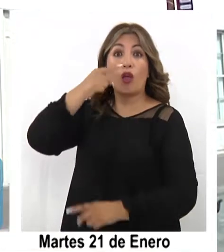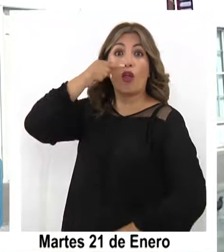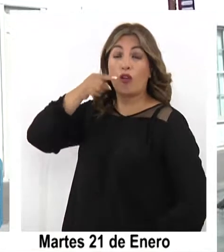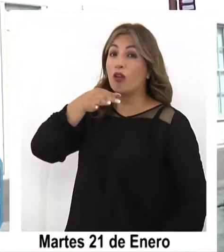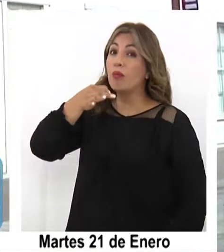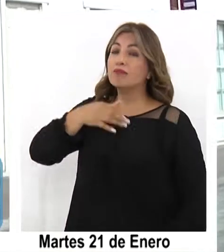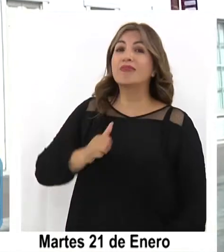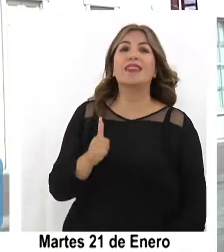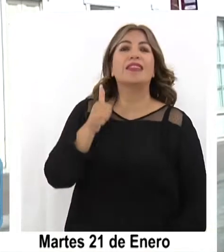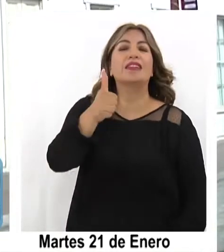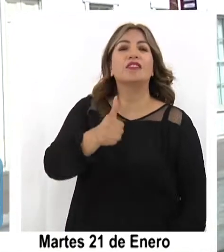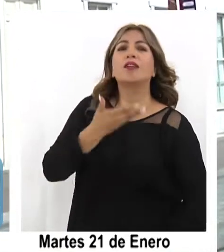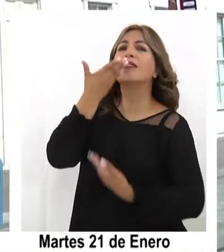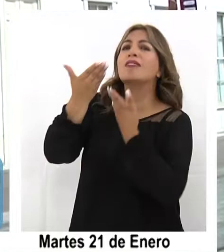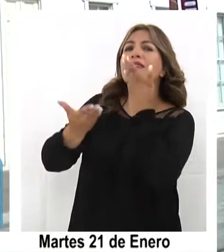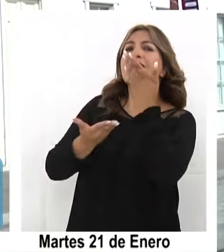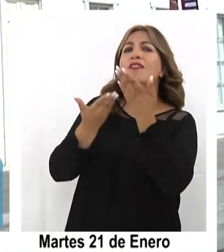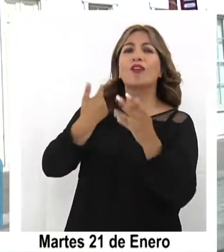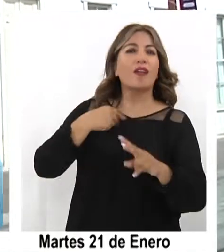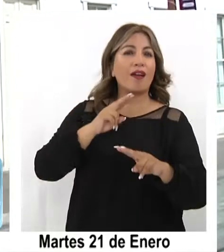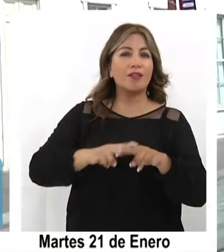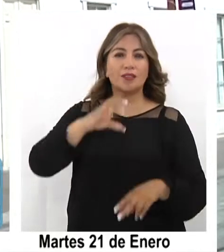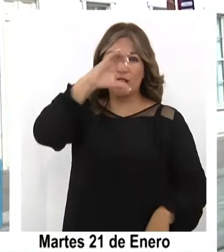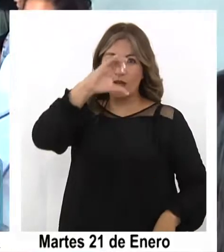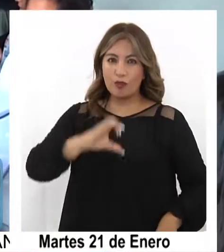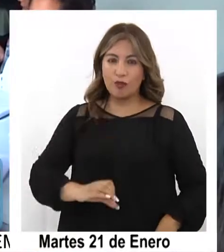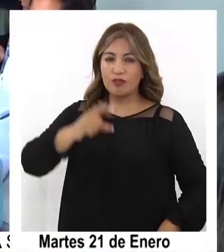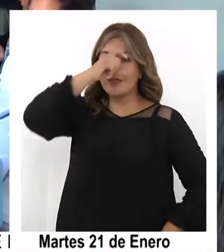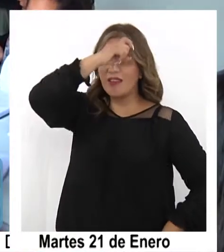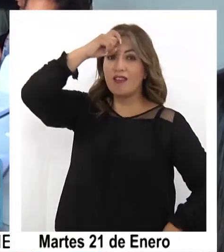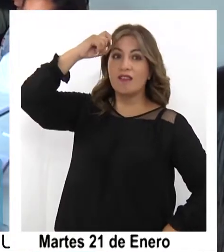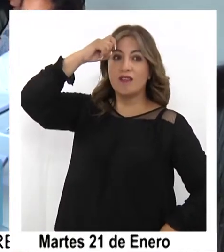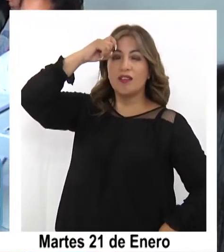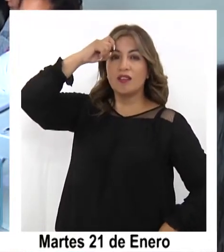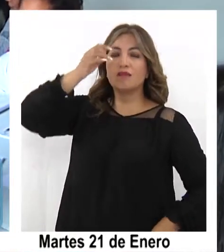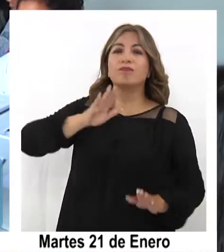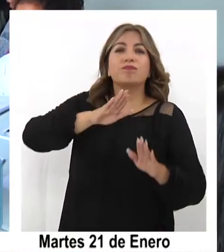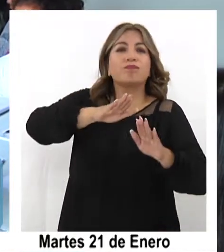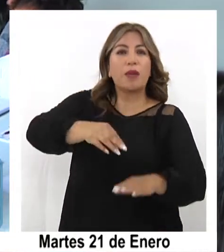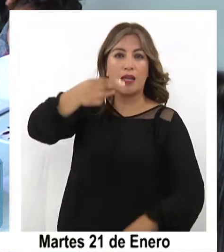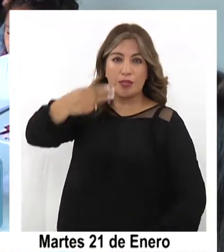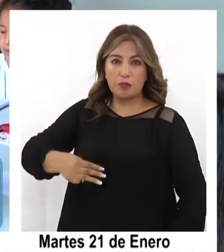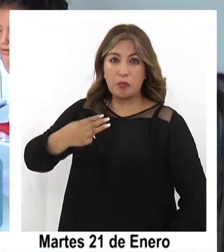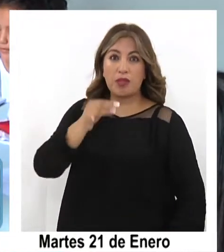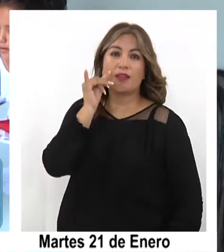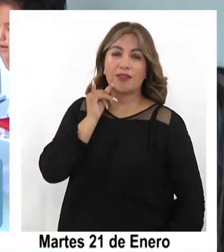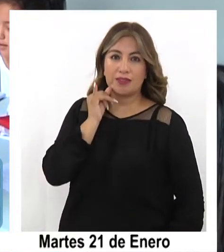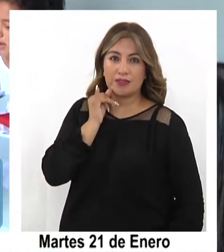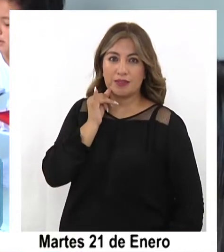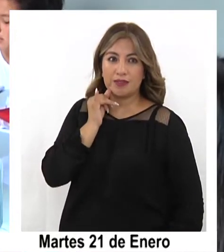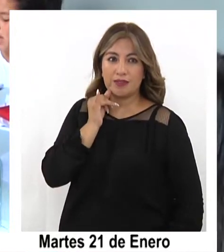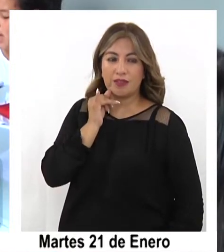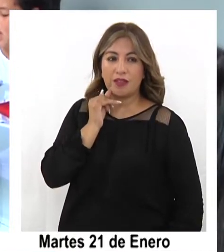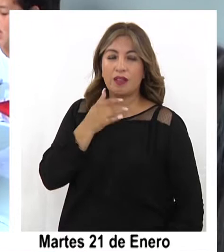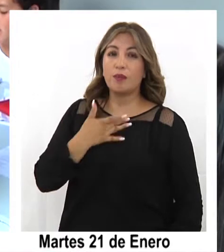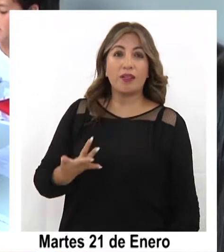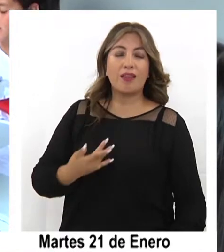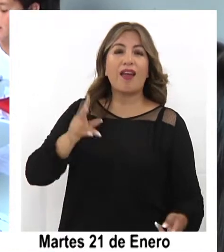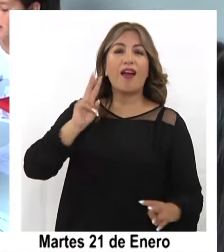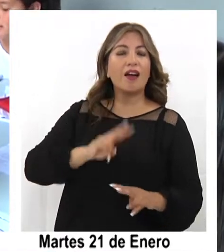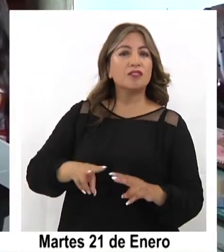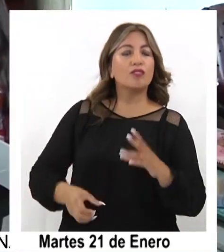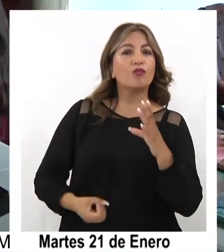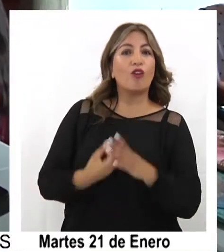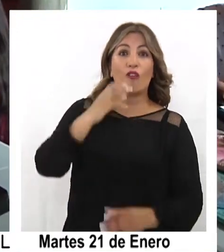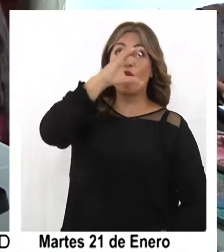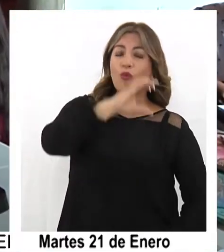Cultura. El músico y director de coros realiza estos cursos de verano auspiciado por la Municipalidad de Iquique,